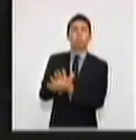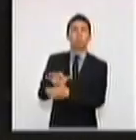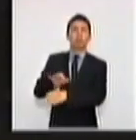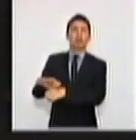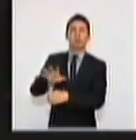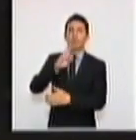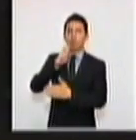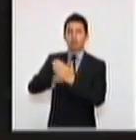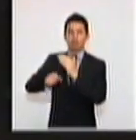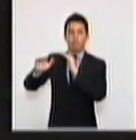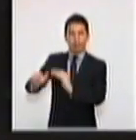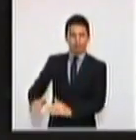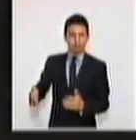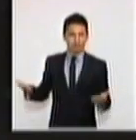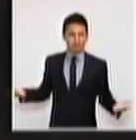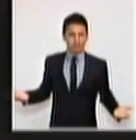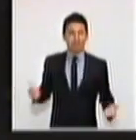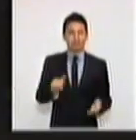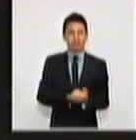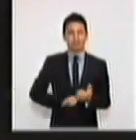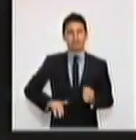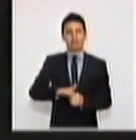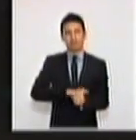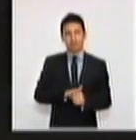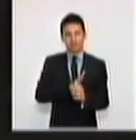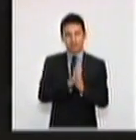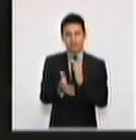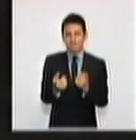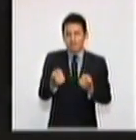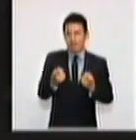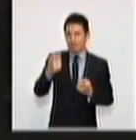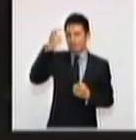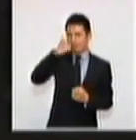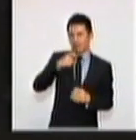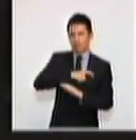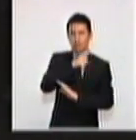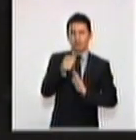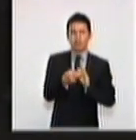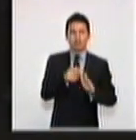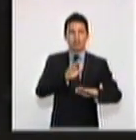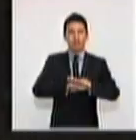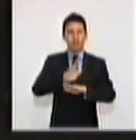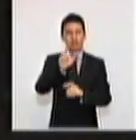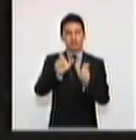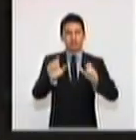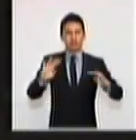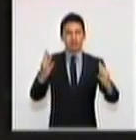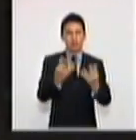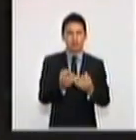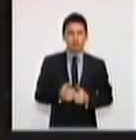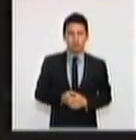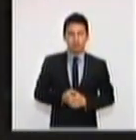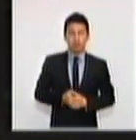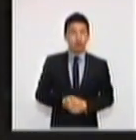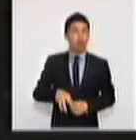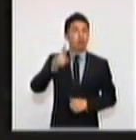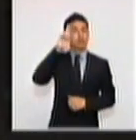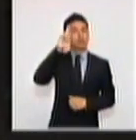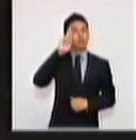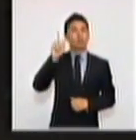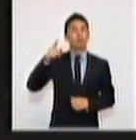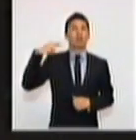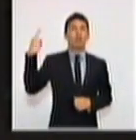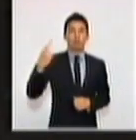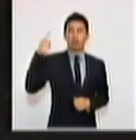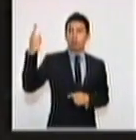dolorosa realidad de este asunto. Entonces, esto además es la falta de seriedad completa, senadores. Entonces, ¿qué? Tienen la razón porque la